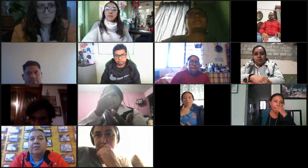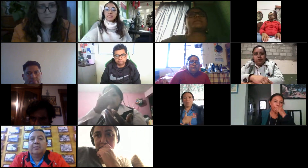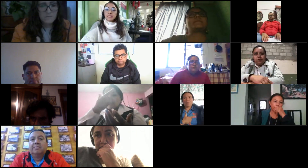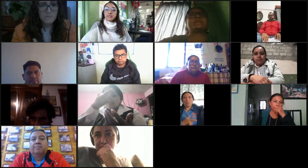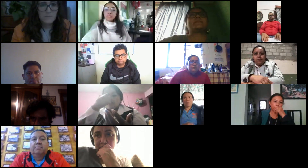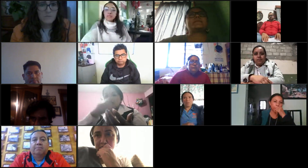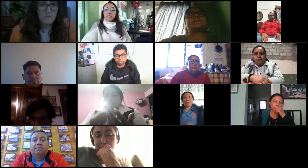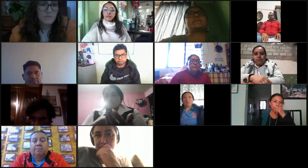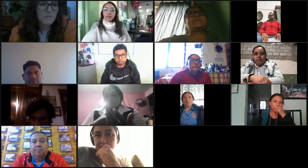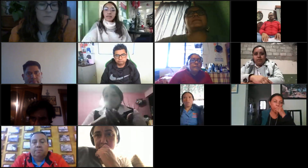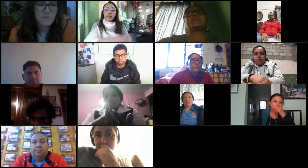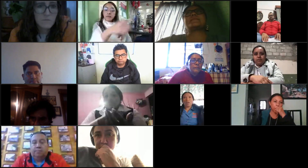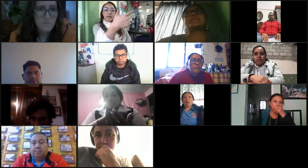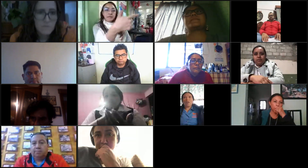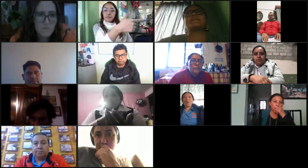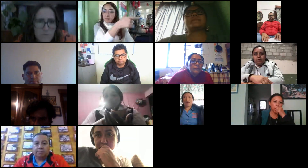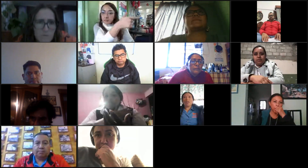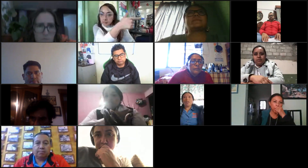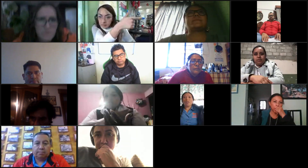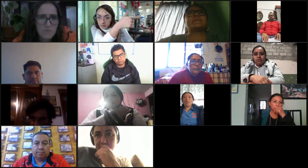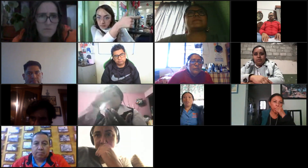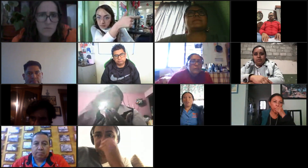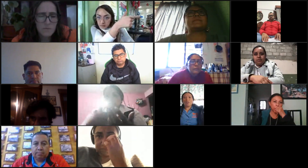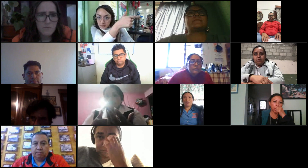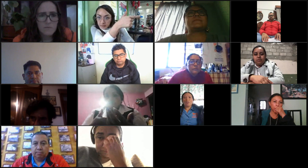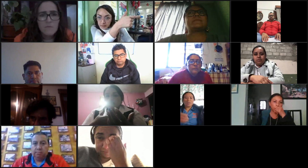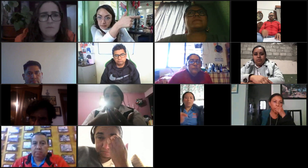Ahí nada más cámbiale